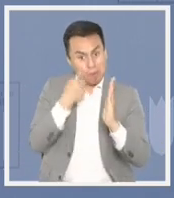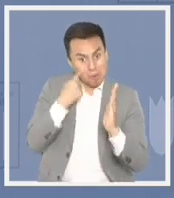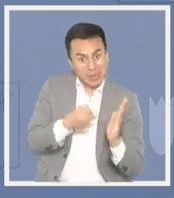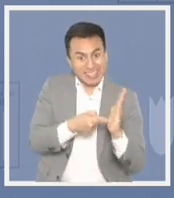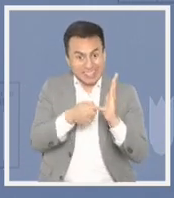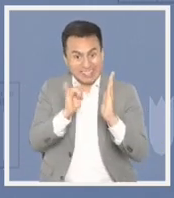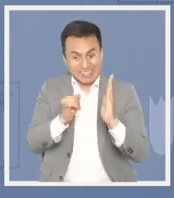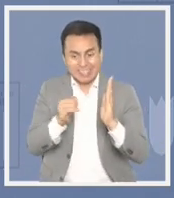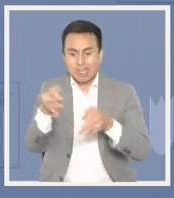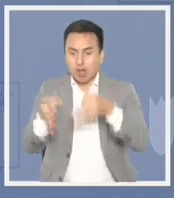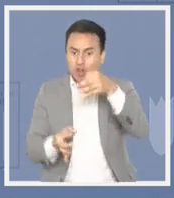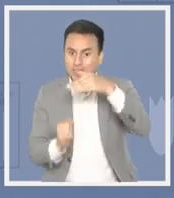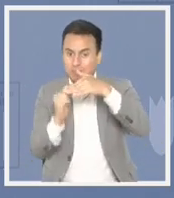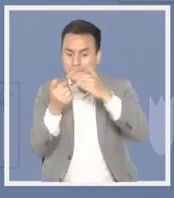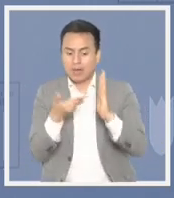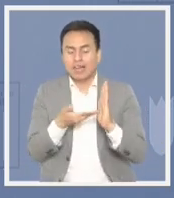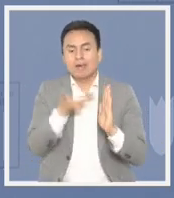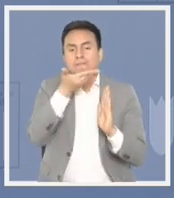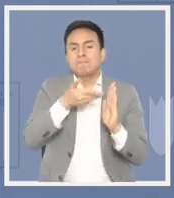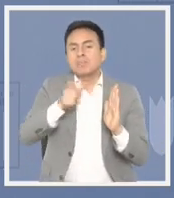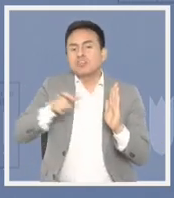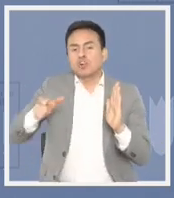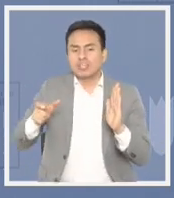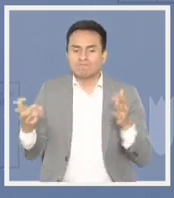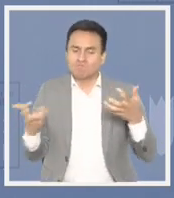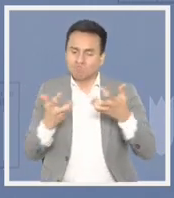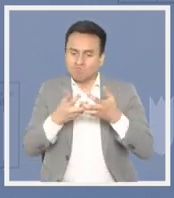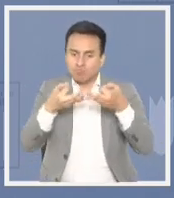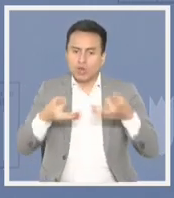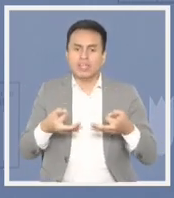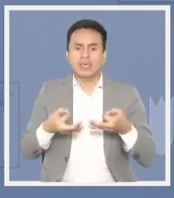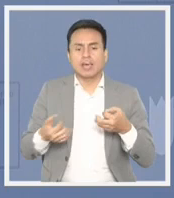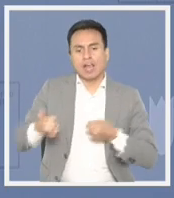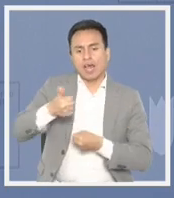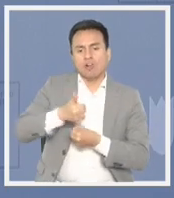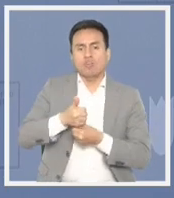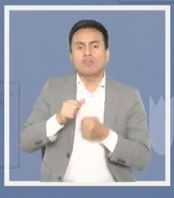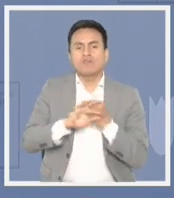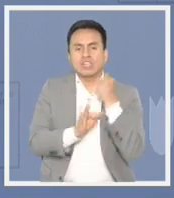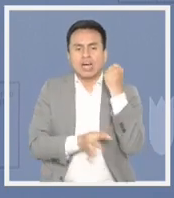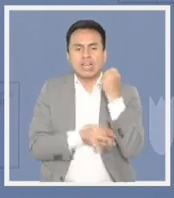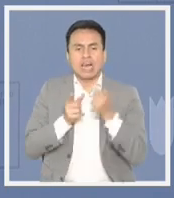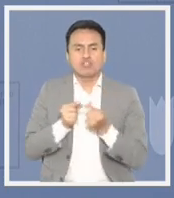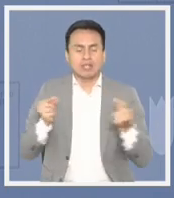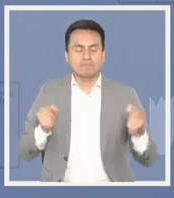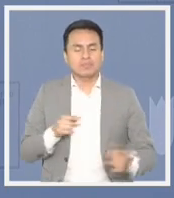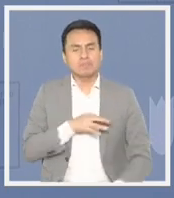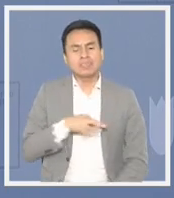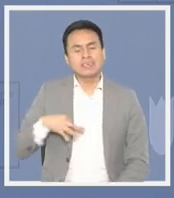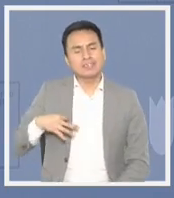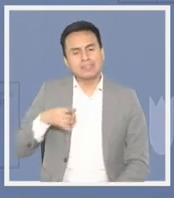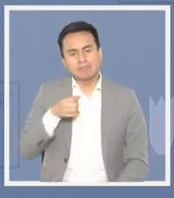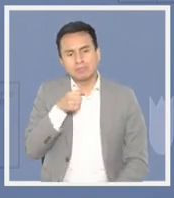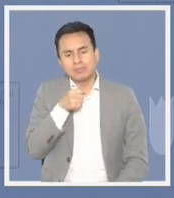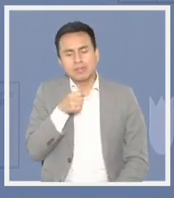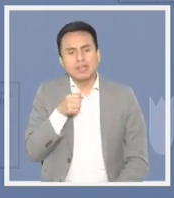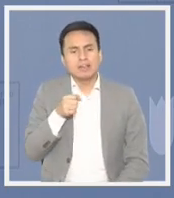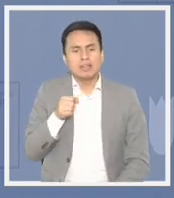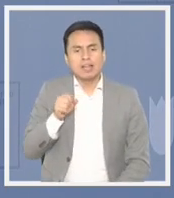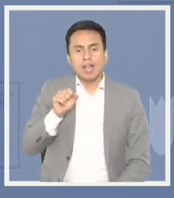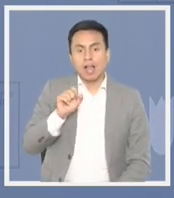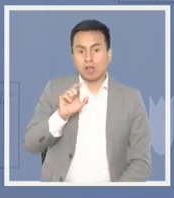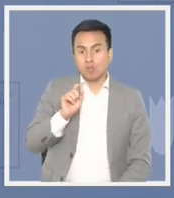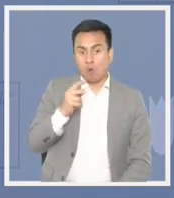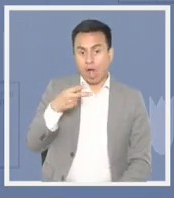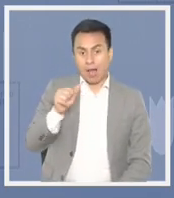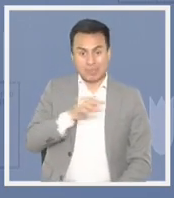propuestas ante la Corte son personas idóneas para ejercer el cargo de fiscal nacional. Ministra, la ministra Carolina Toá dijo